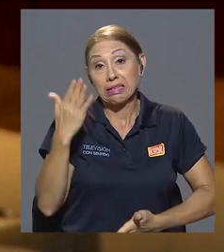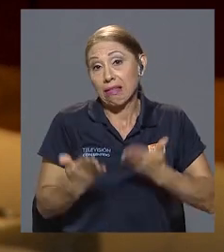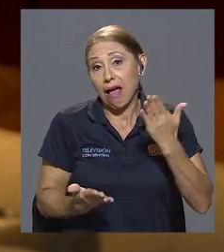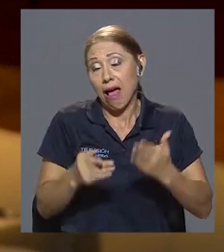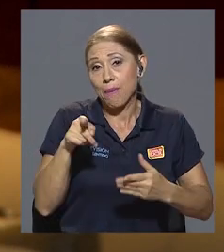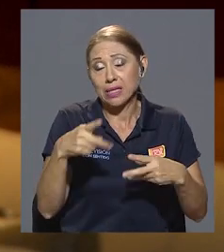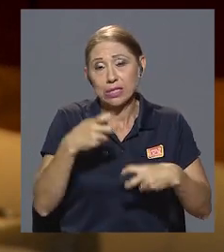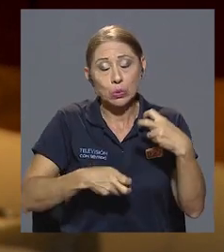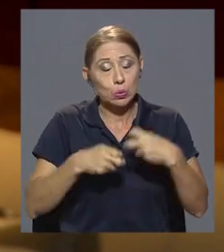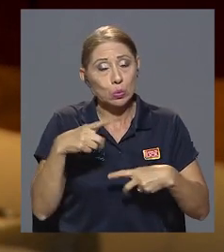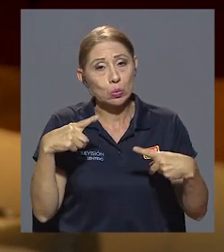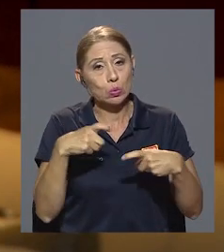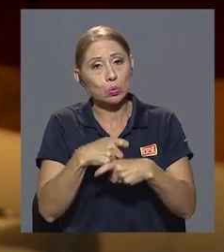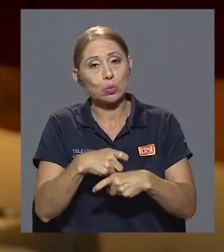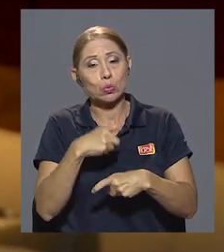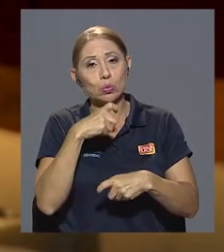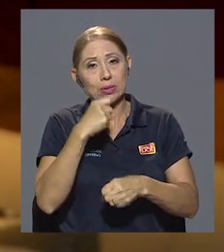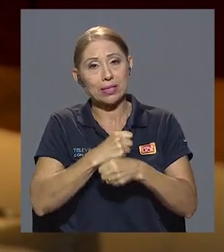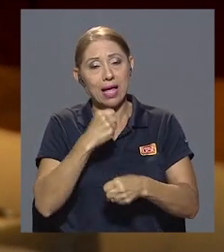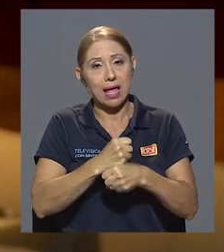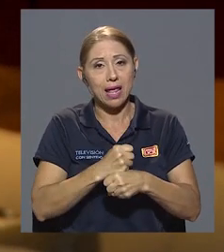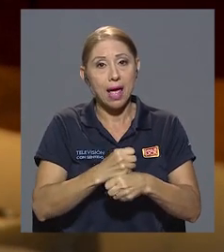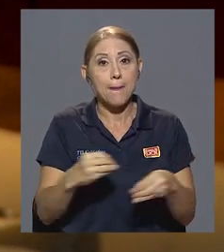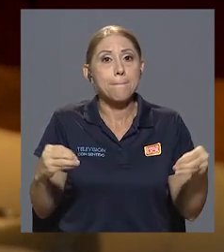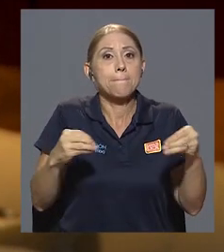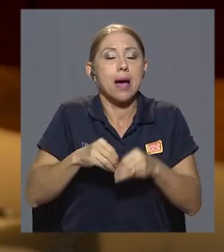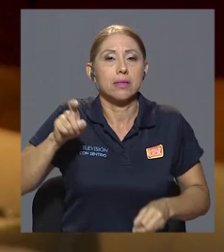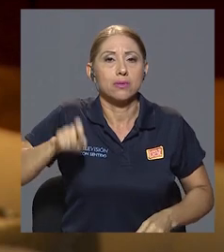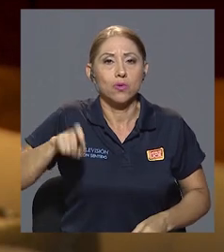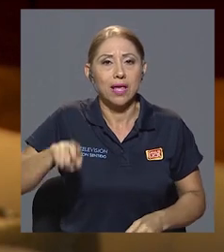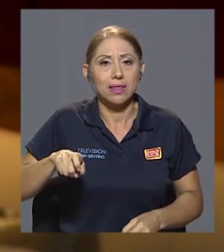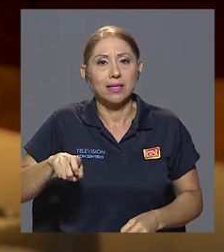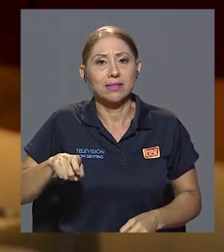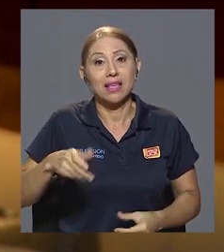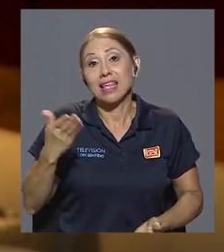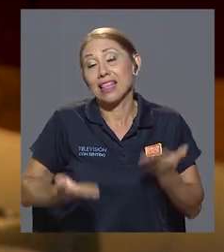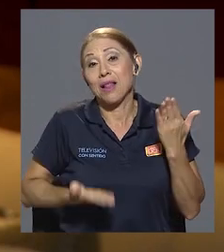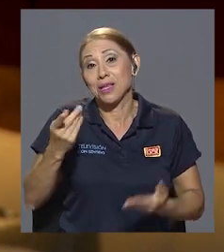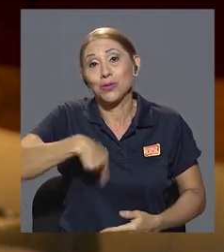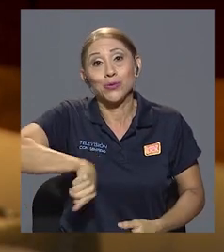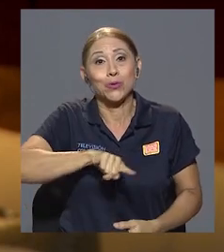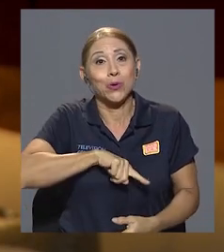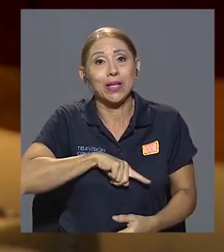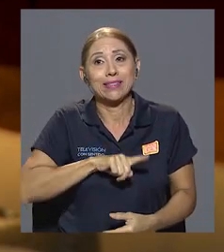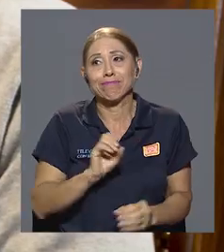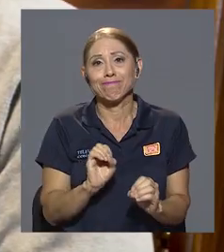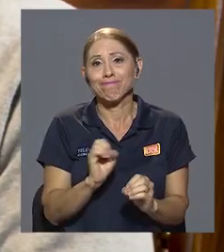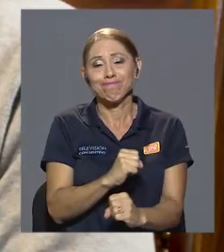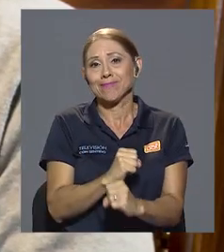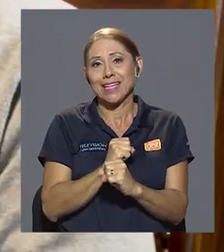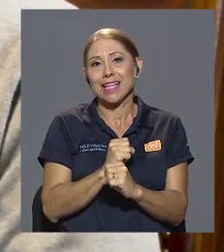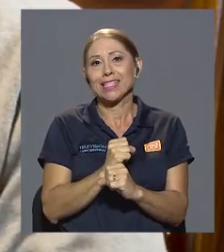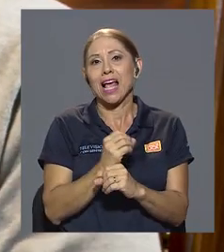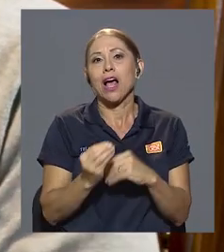más complejas más urgentes y sobre también sobre la cual no tenemos muchas claves son muchas certezas de cómo